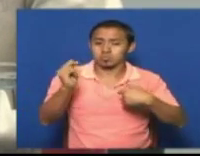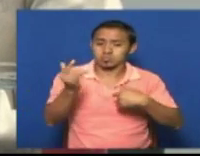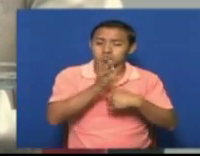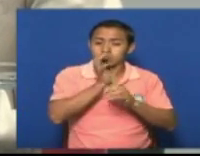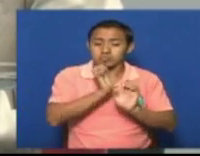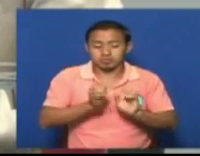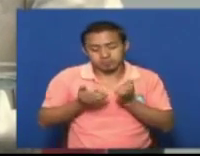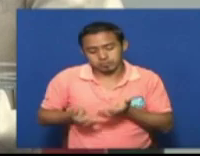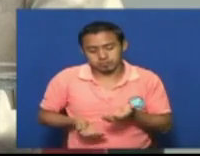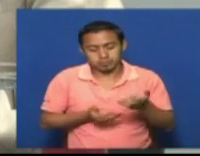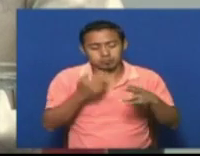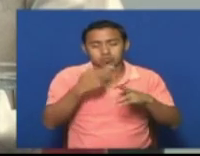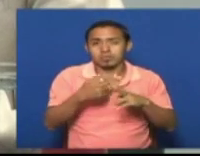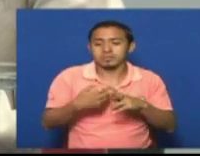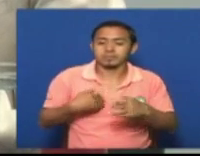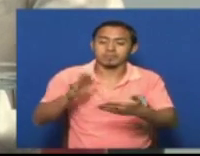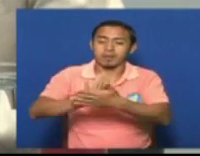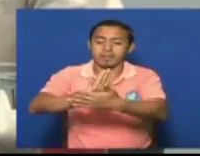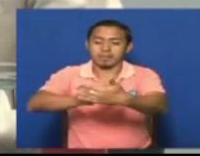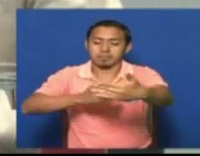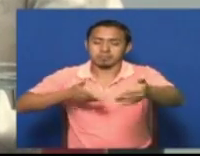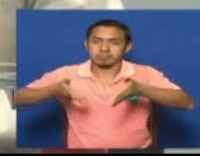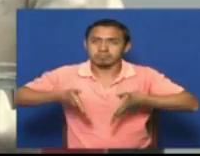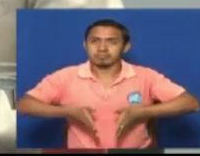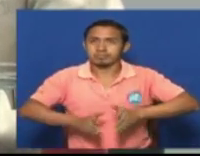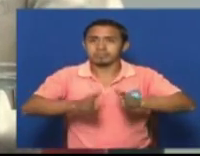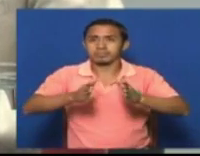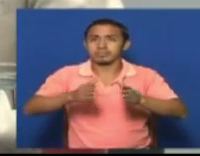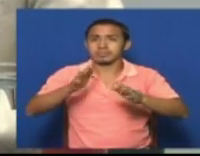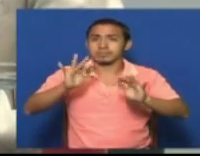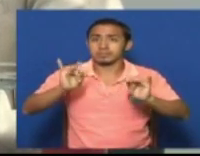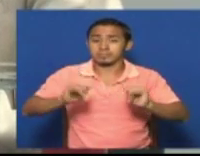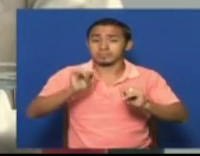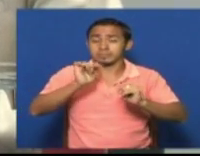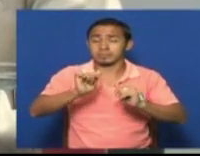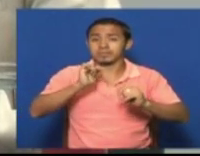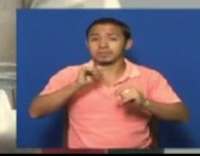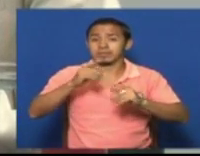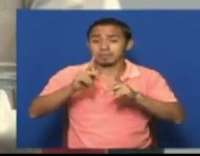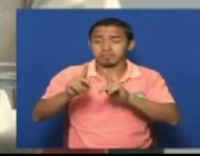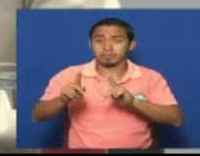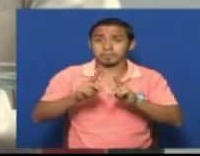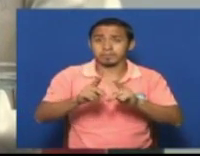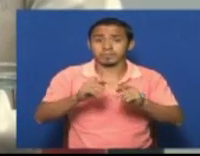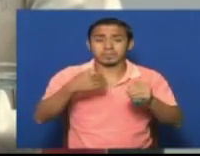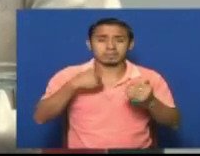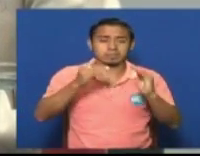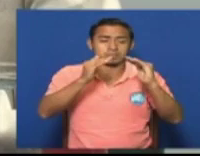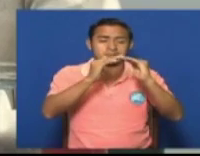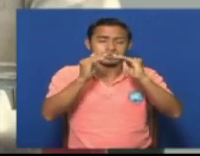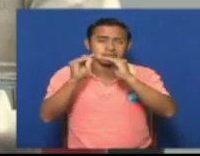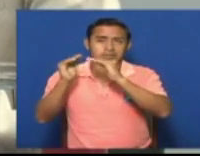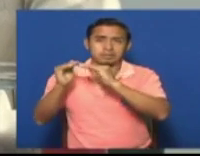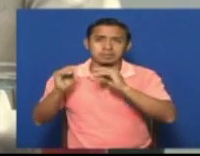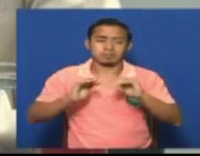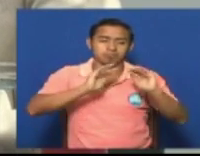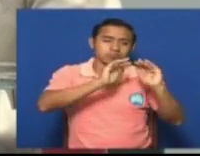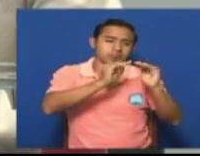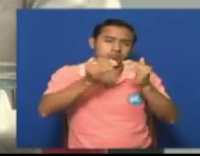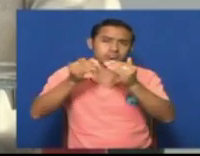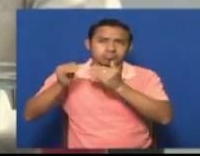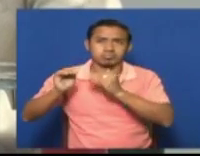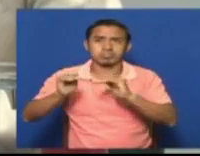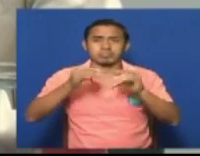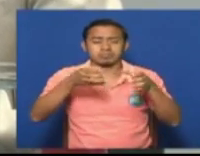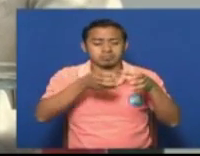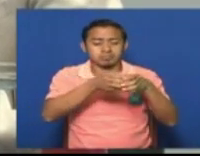sean registrados se han inscrito en el registro civil de las personas casa casa barrio barrio comunidad